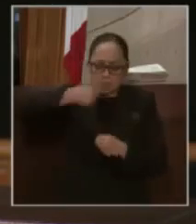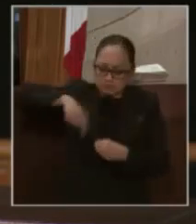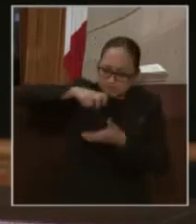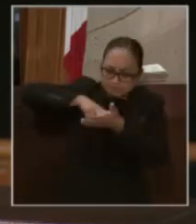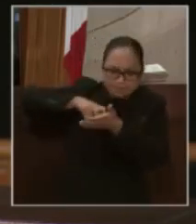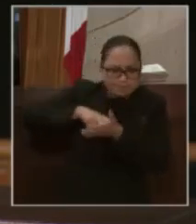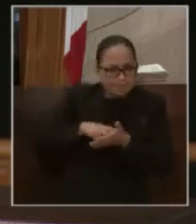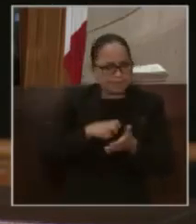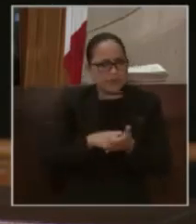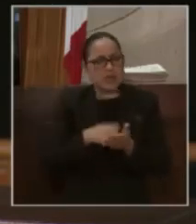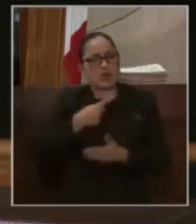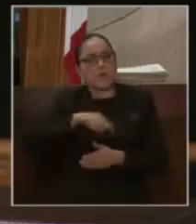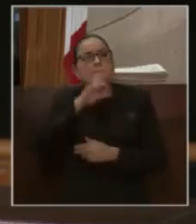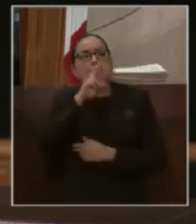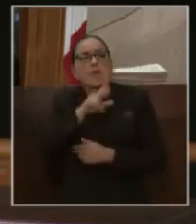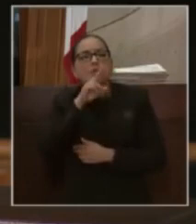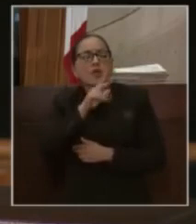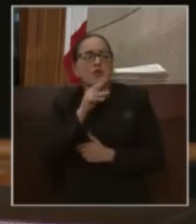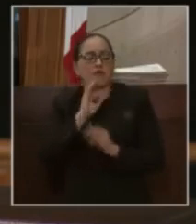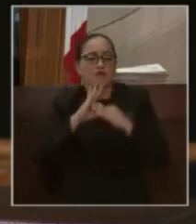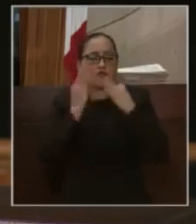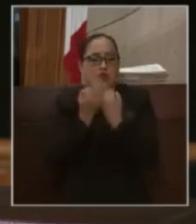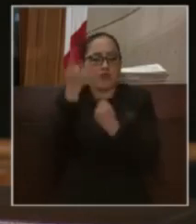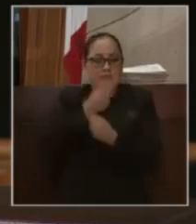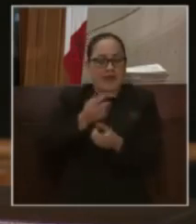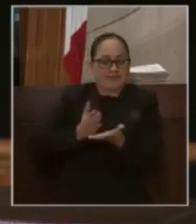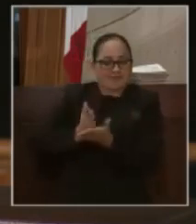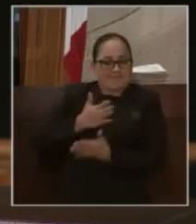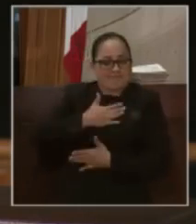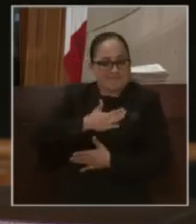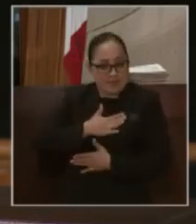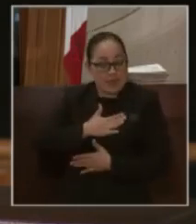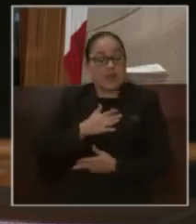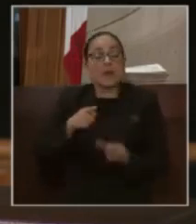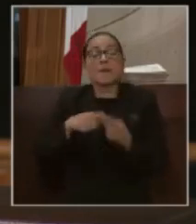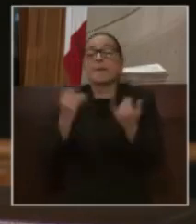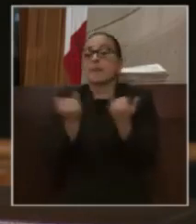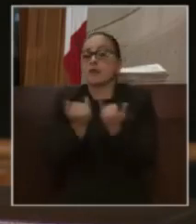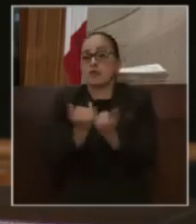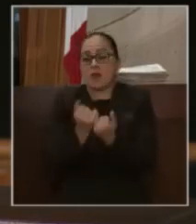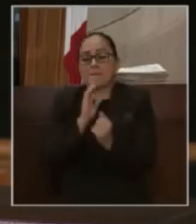electoral, las mejores prácticas de acceso a la justicia y